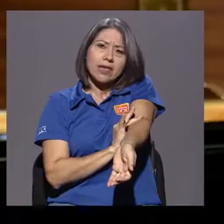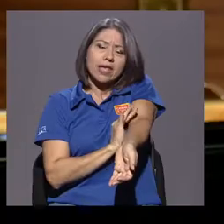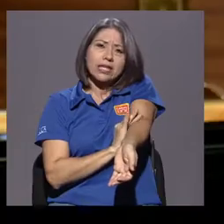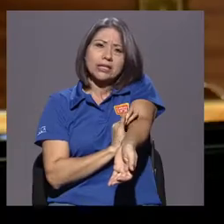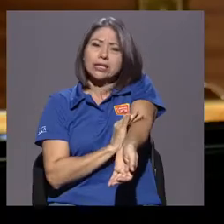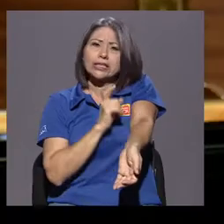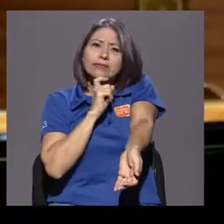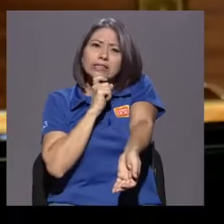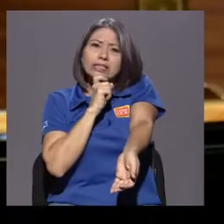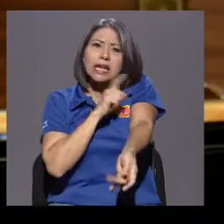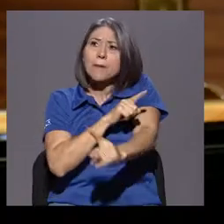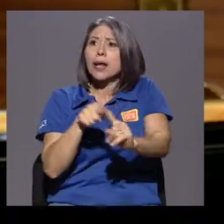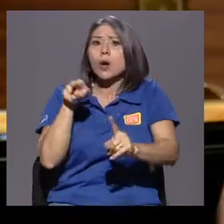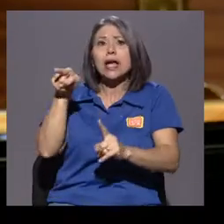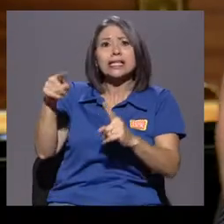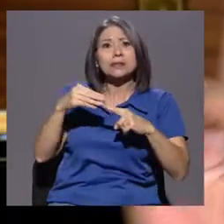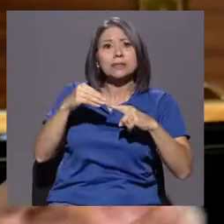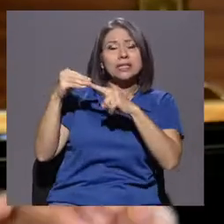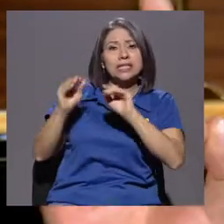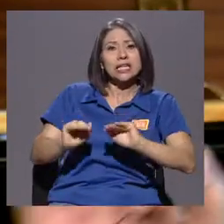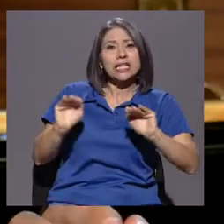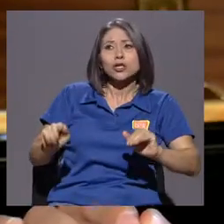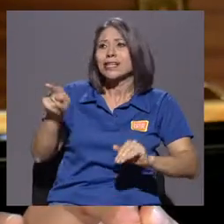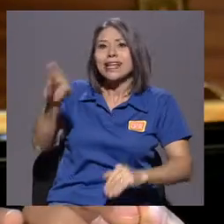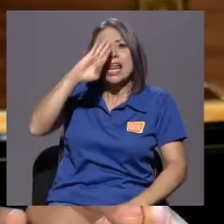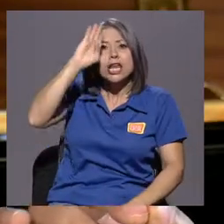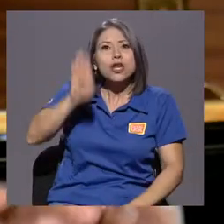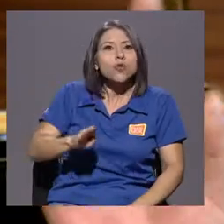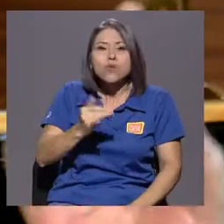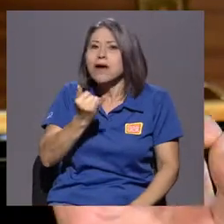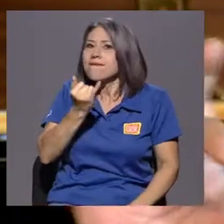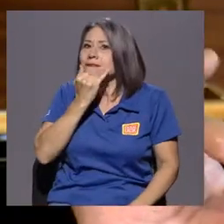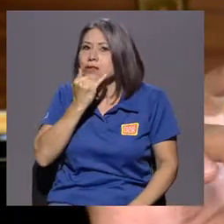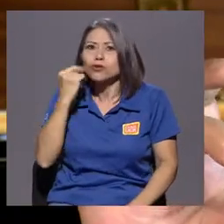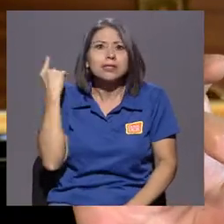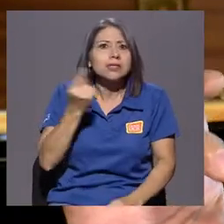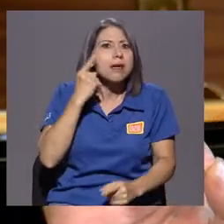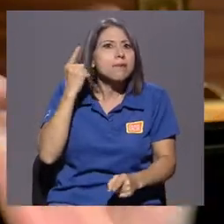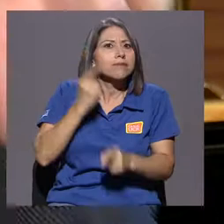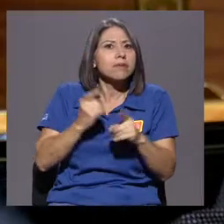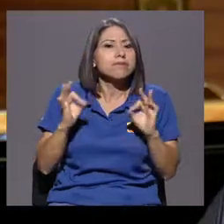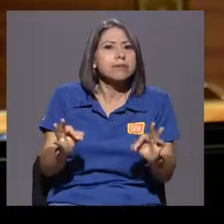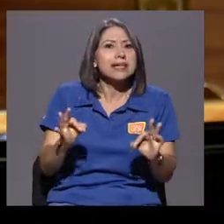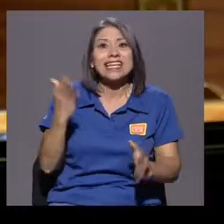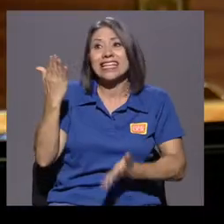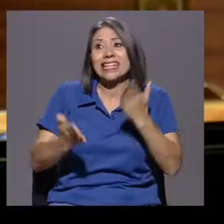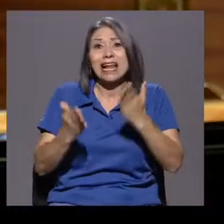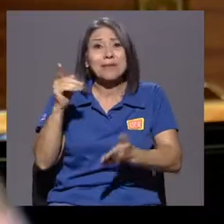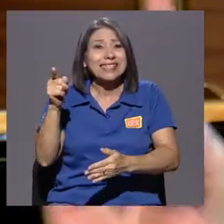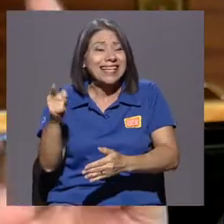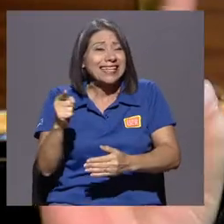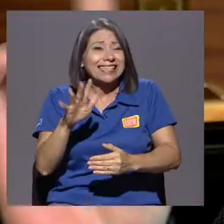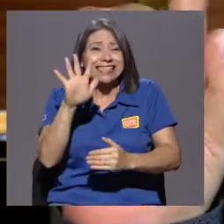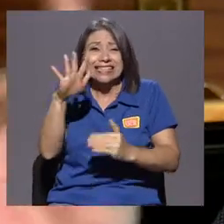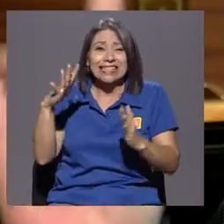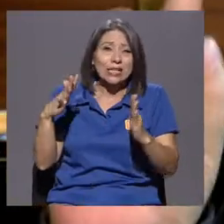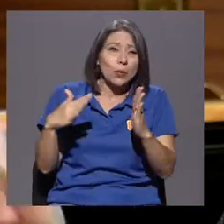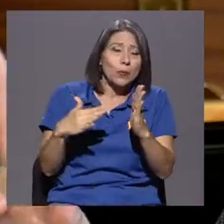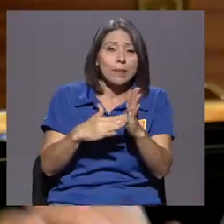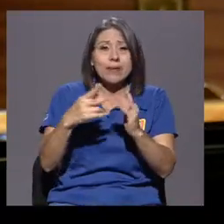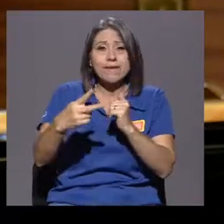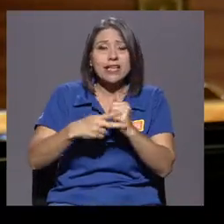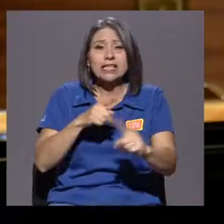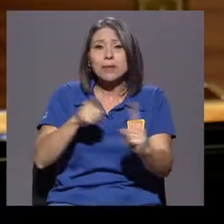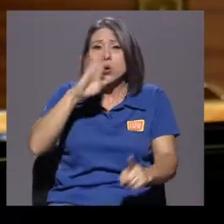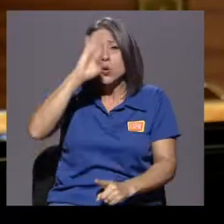nunca me falló una punción nunca marlon y me debe haber puesto 5000 y no falló una